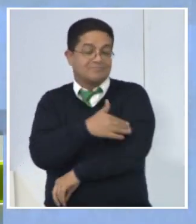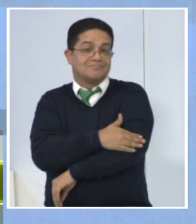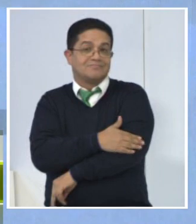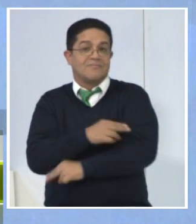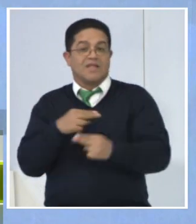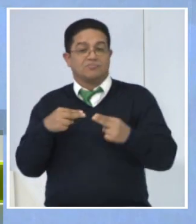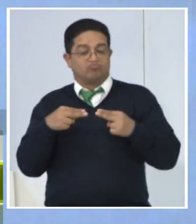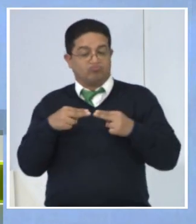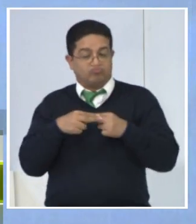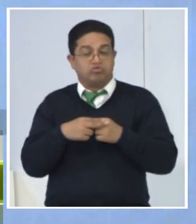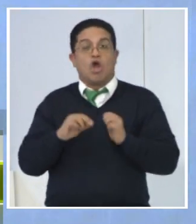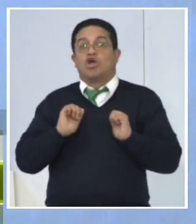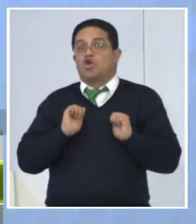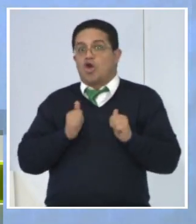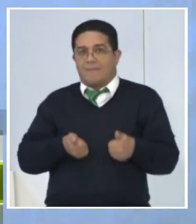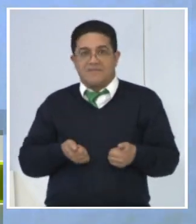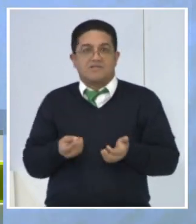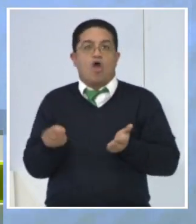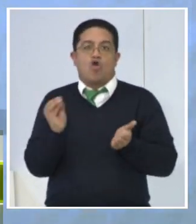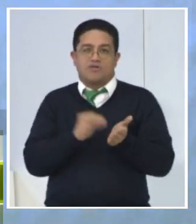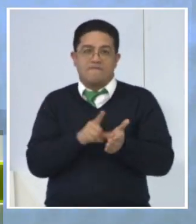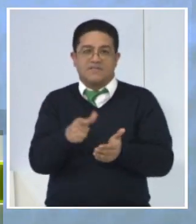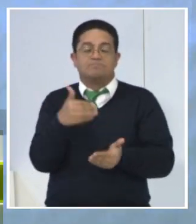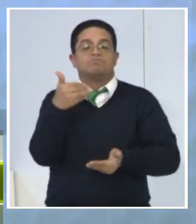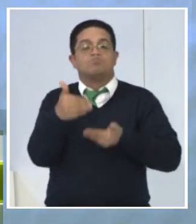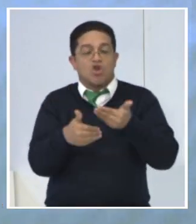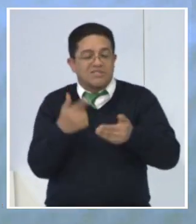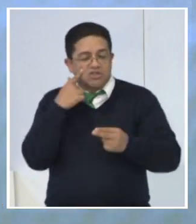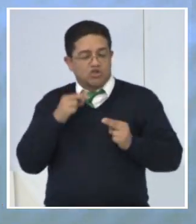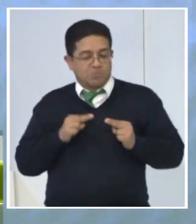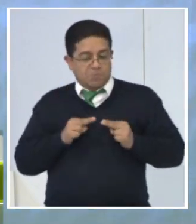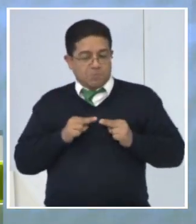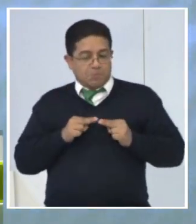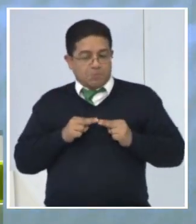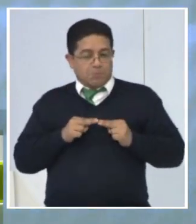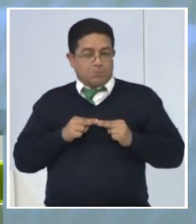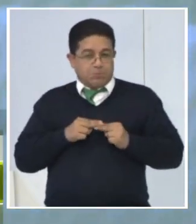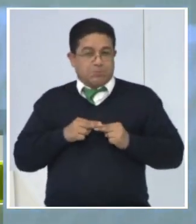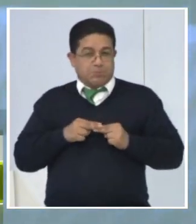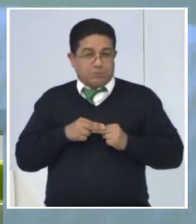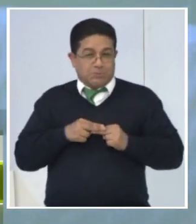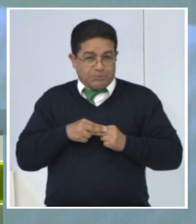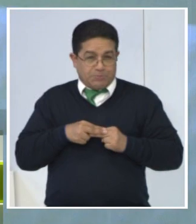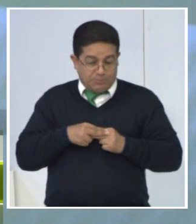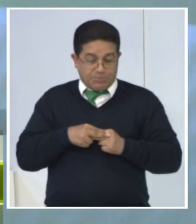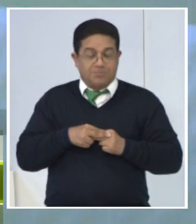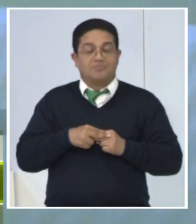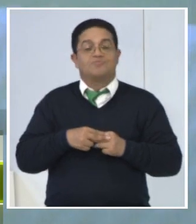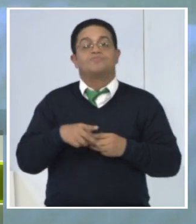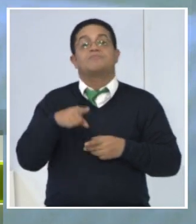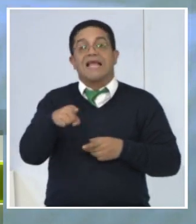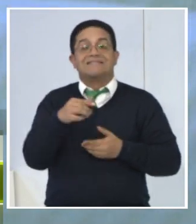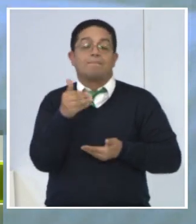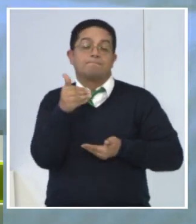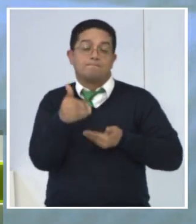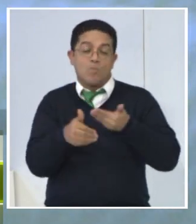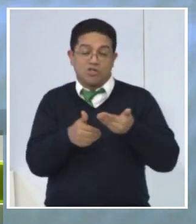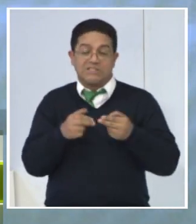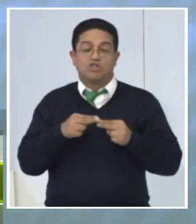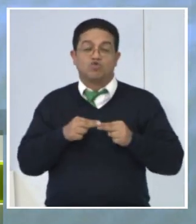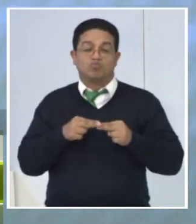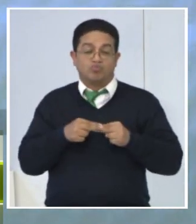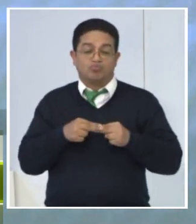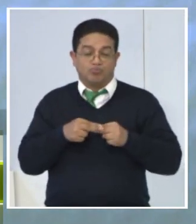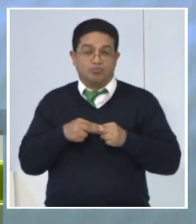zona para iniciar desde cero este proceso de cicatrización que se vio alterado. Pues básicamente ese proceso de cicatrización en